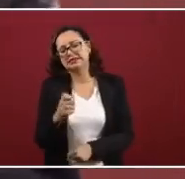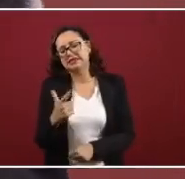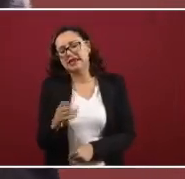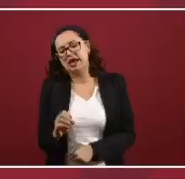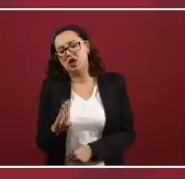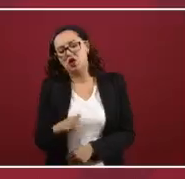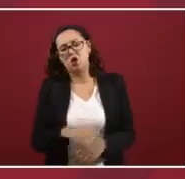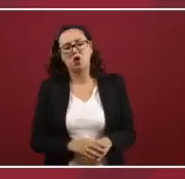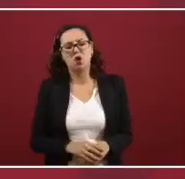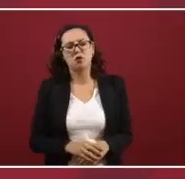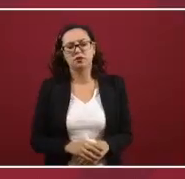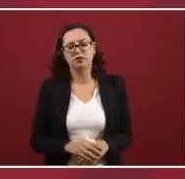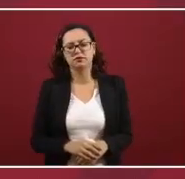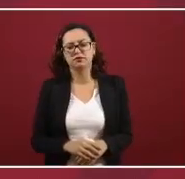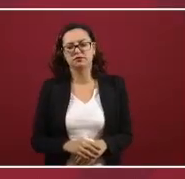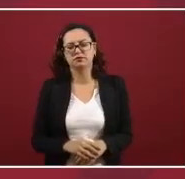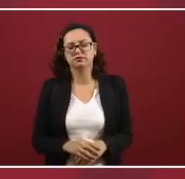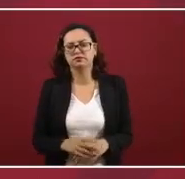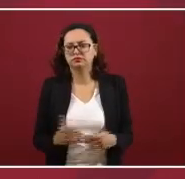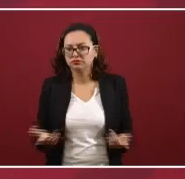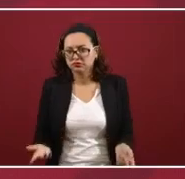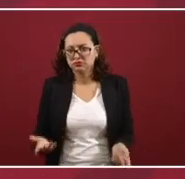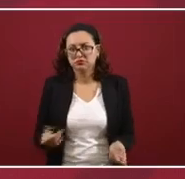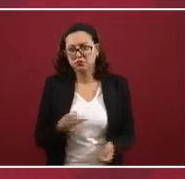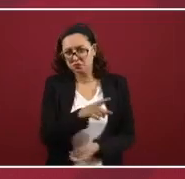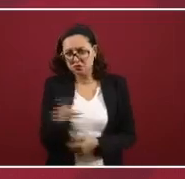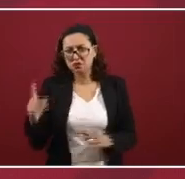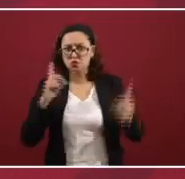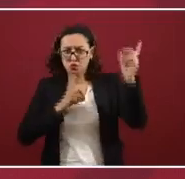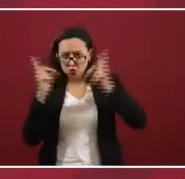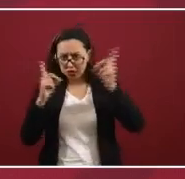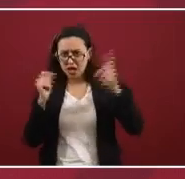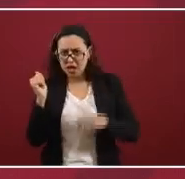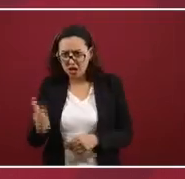Pregúntenle a la licenciada Olga Sánchez Cordero